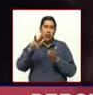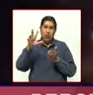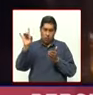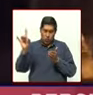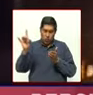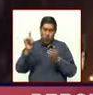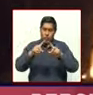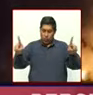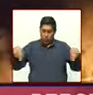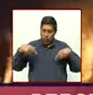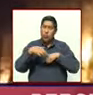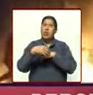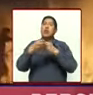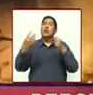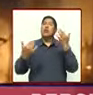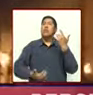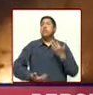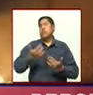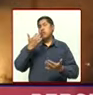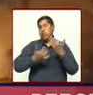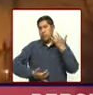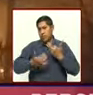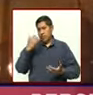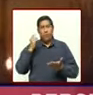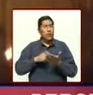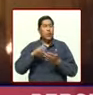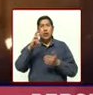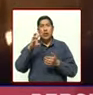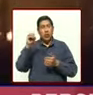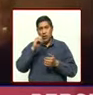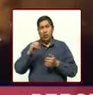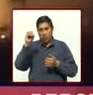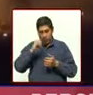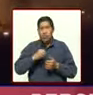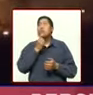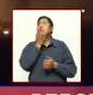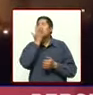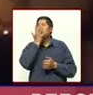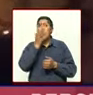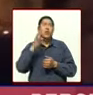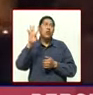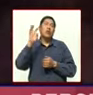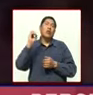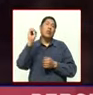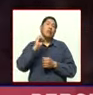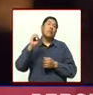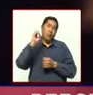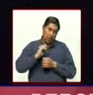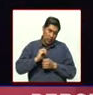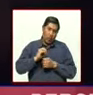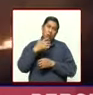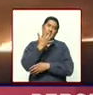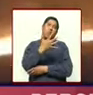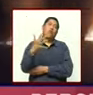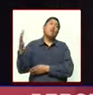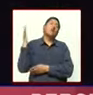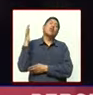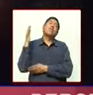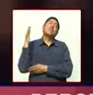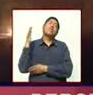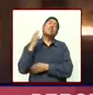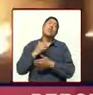1.569.138 hectáreas devastadas por el fuego. El 60% pastizales y un 40% bosques. Los